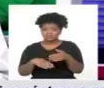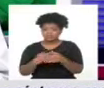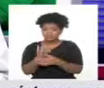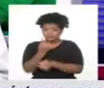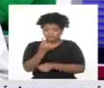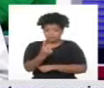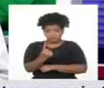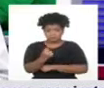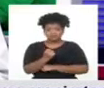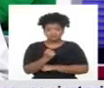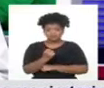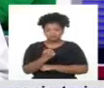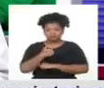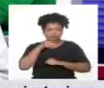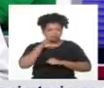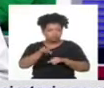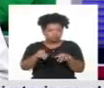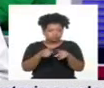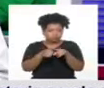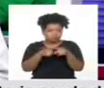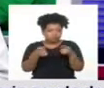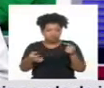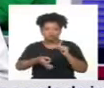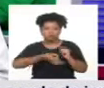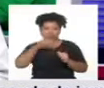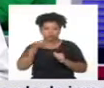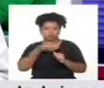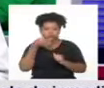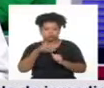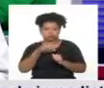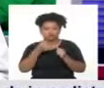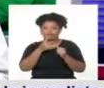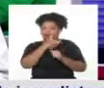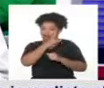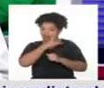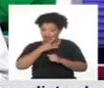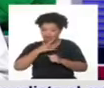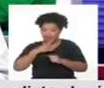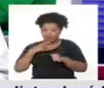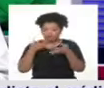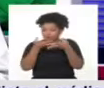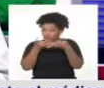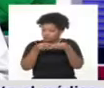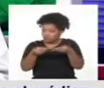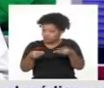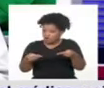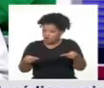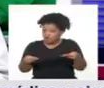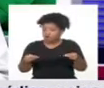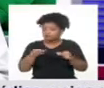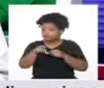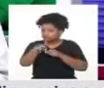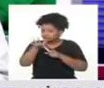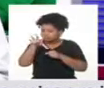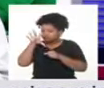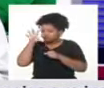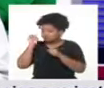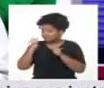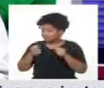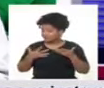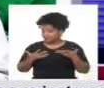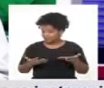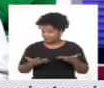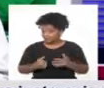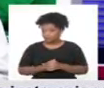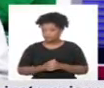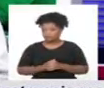digo esto y lo hago de forma lenta para darnos cuenta de, a pesar de todas las